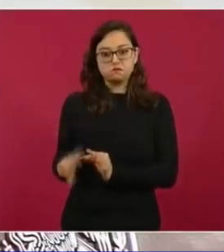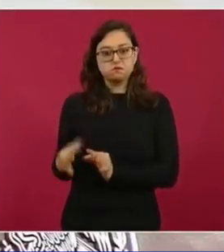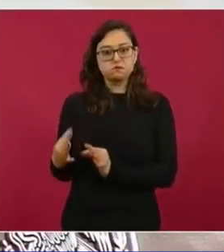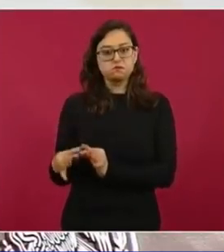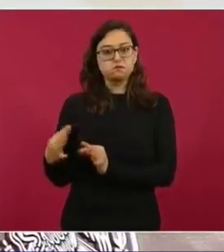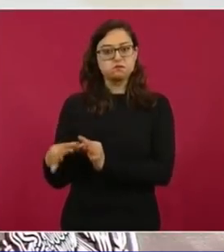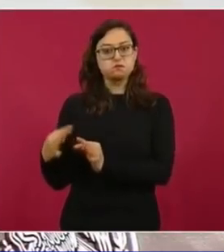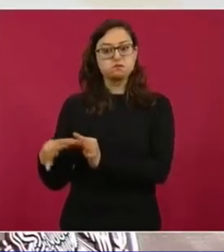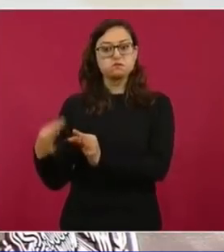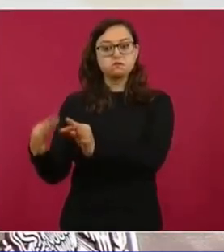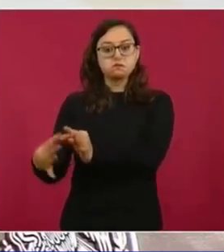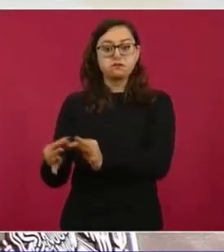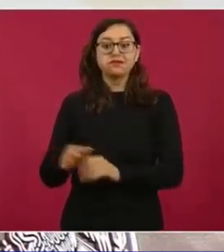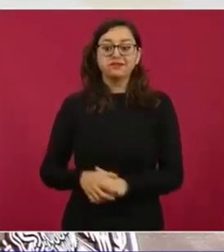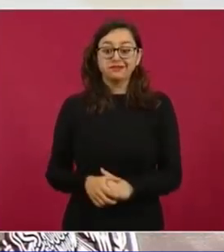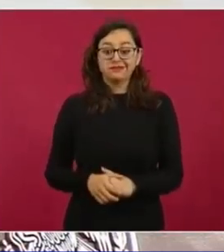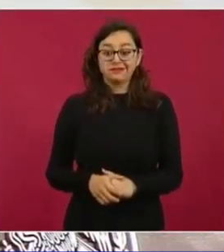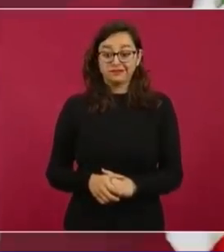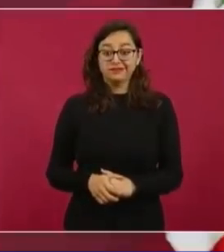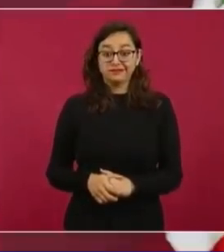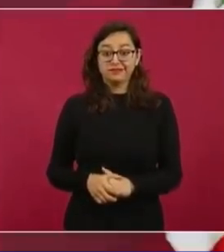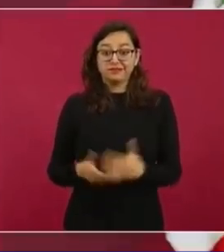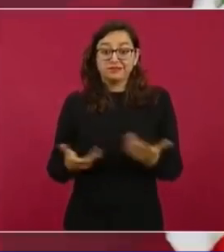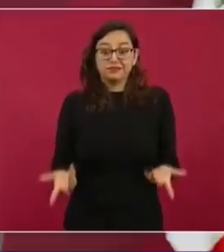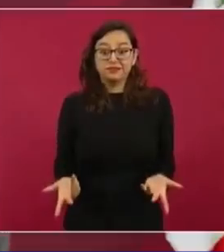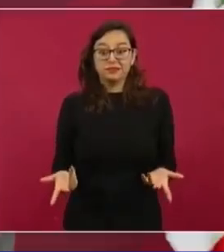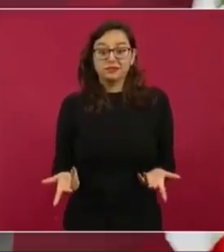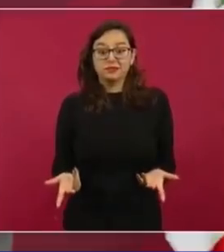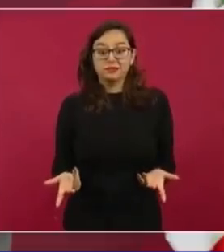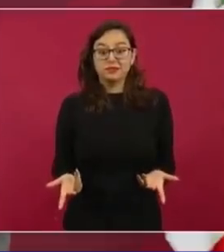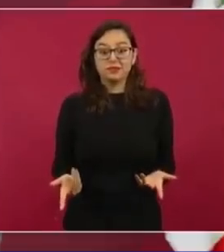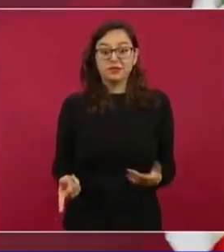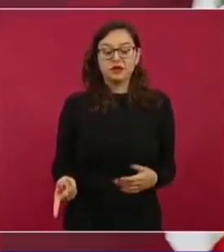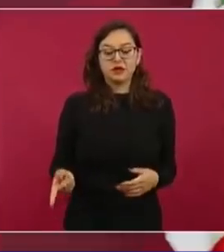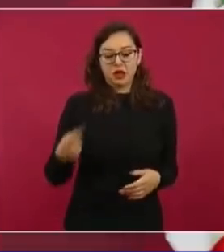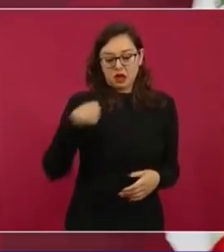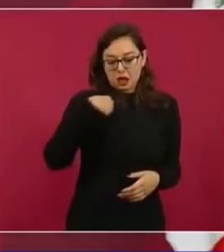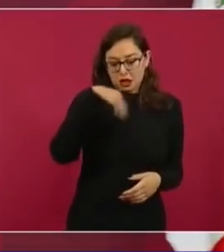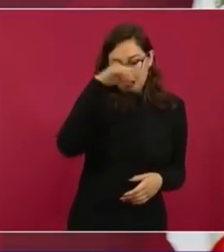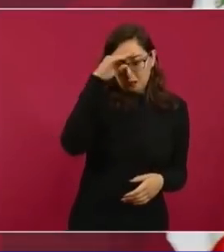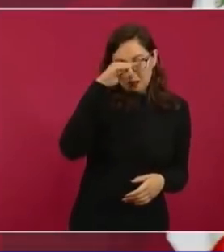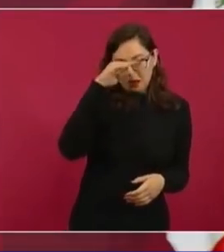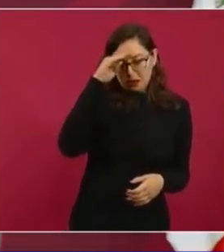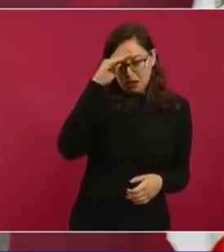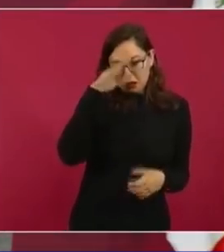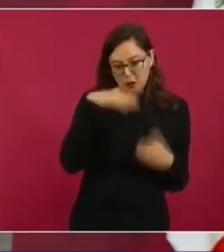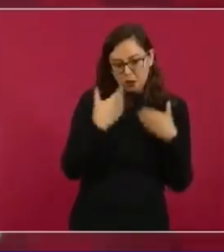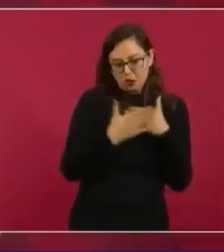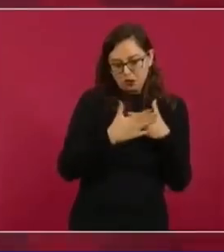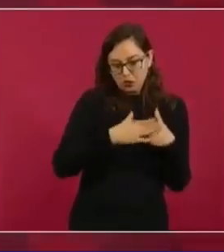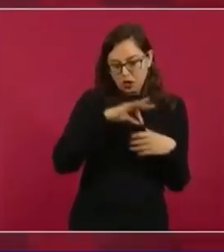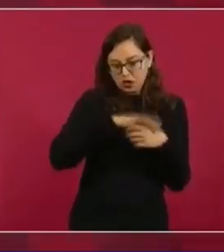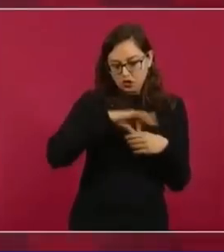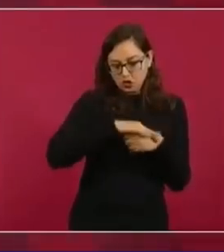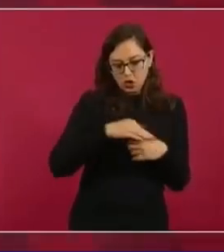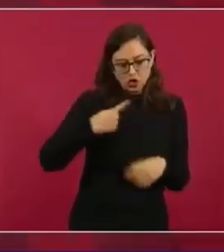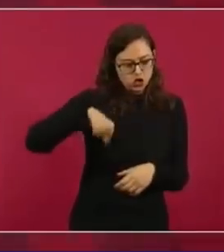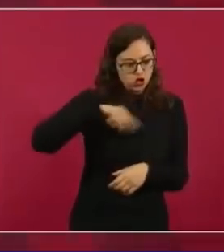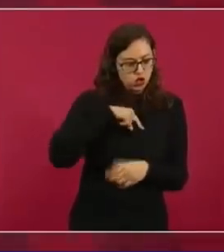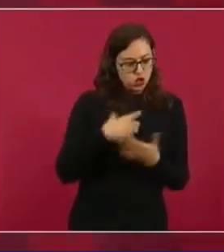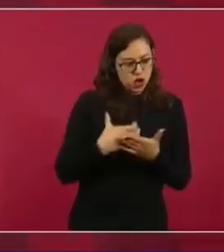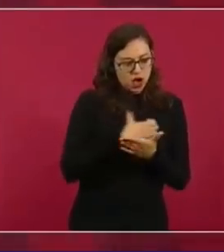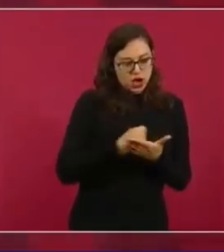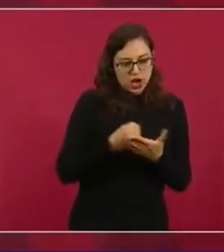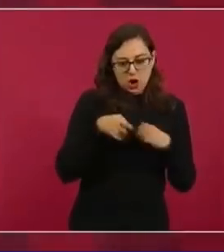Y ayer hablábamos de eso, no pensar en la próxima elección, cómo ganamos en la